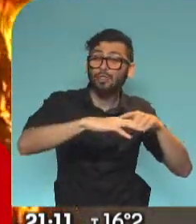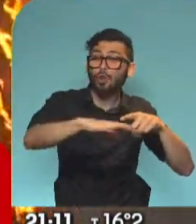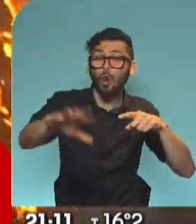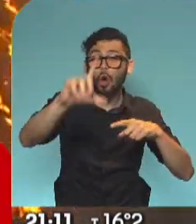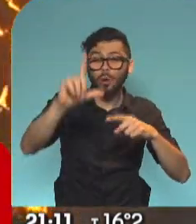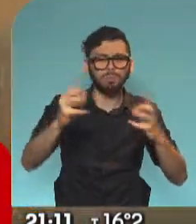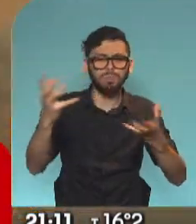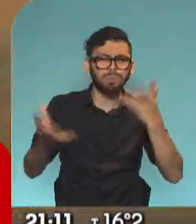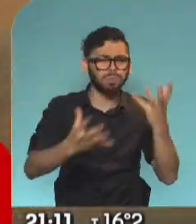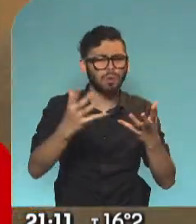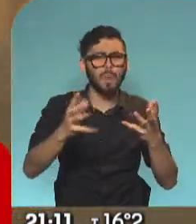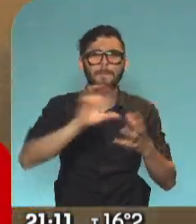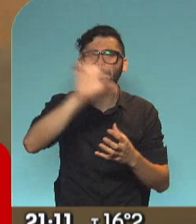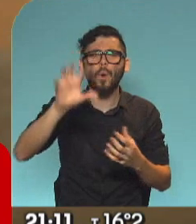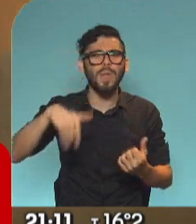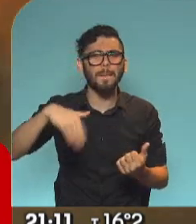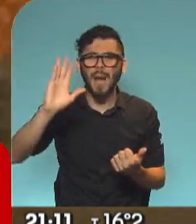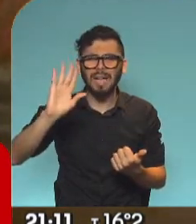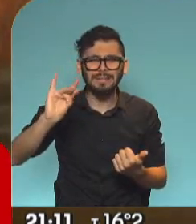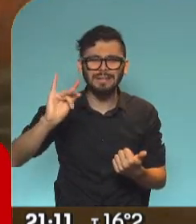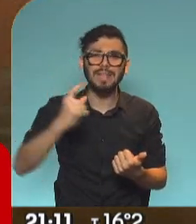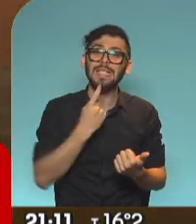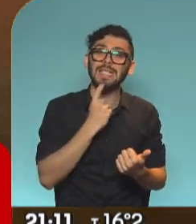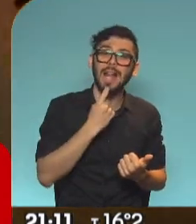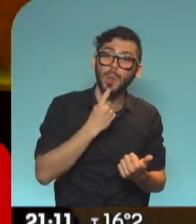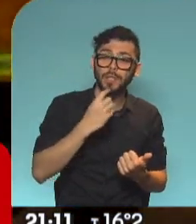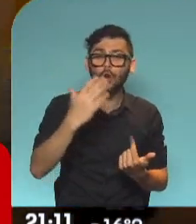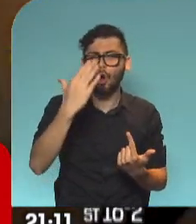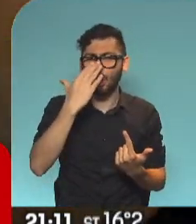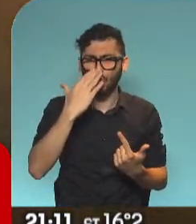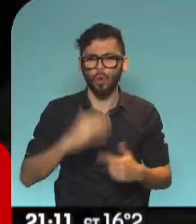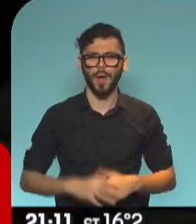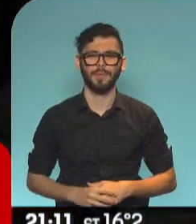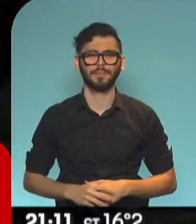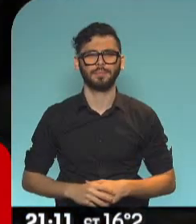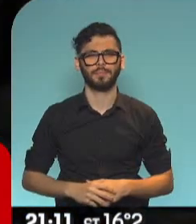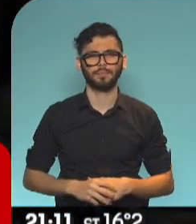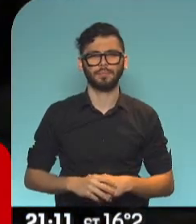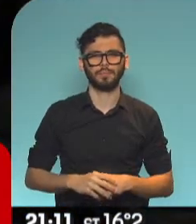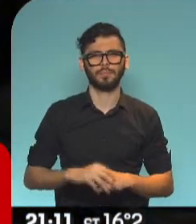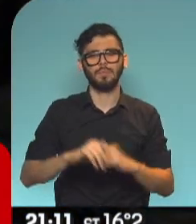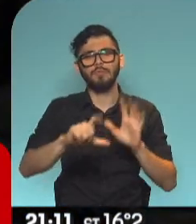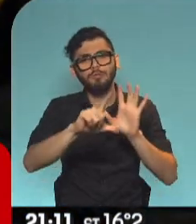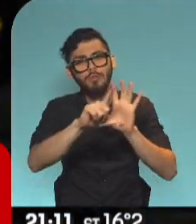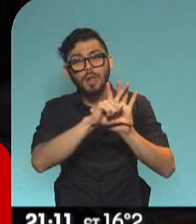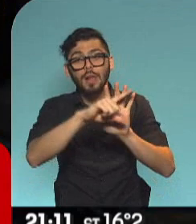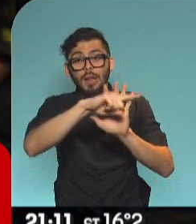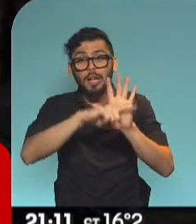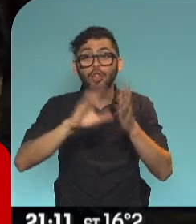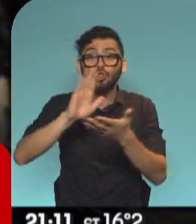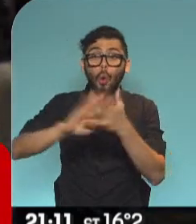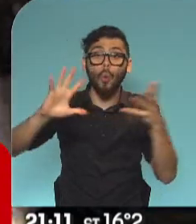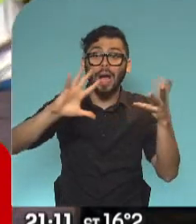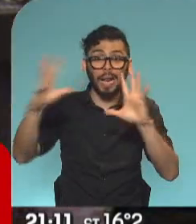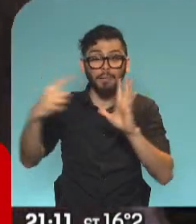más afectadas son la provincia de San Luis y de Córdoba. La legislación vigente en materia socioambiental es muy positiva,